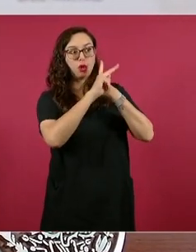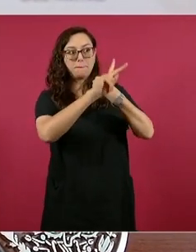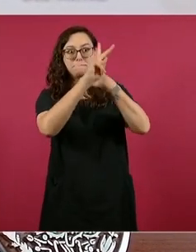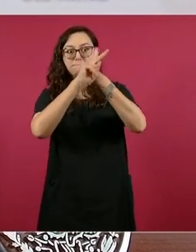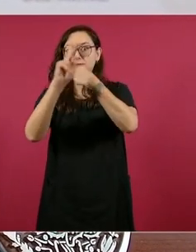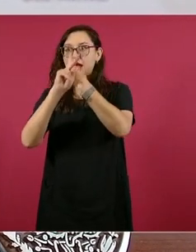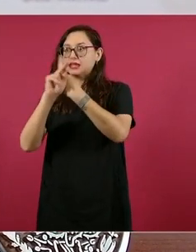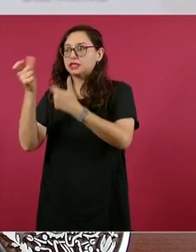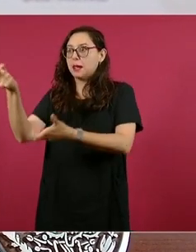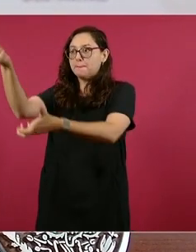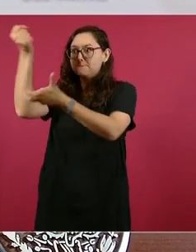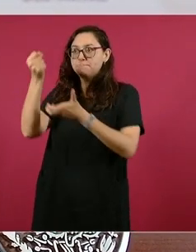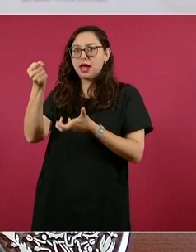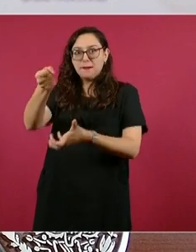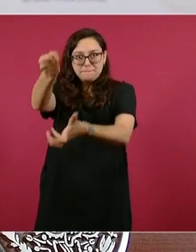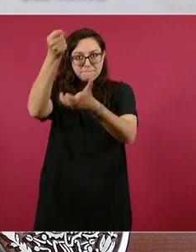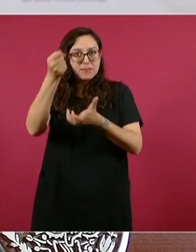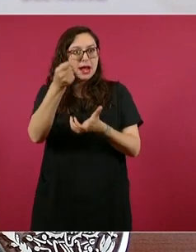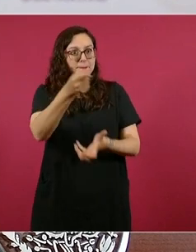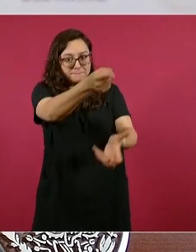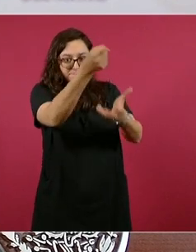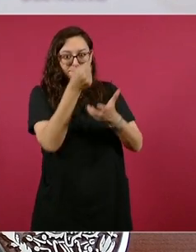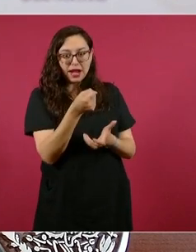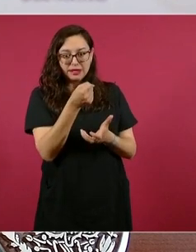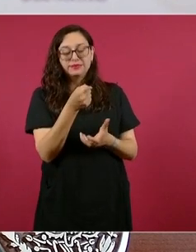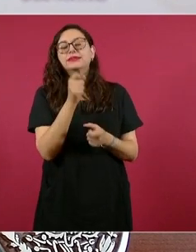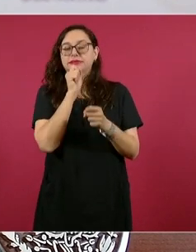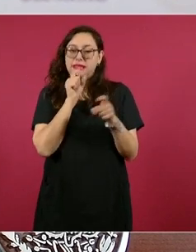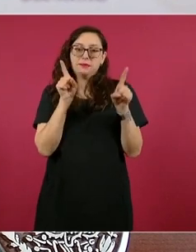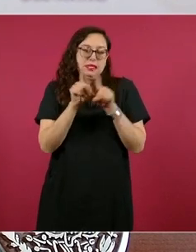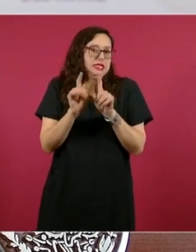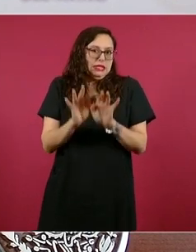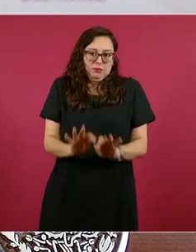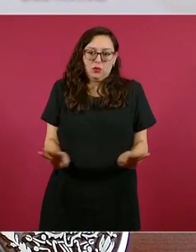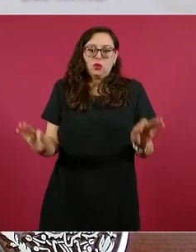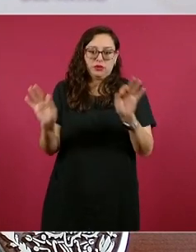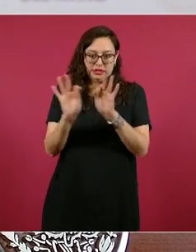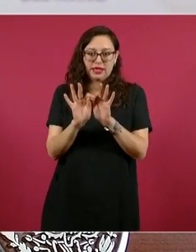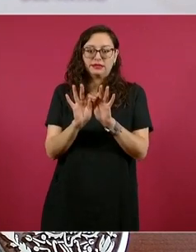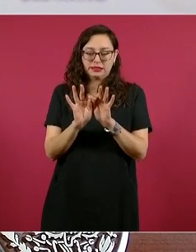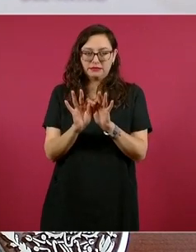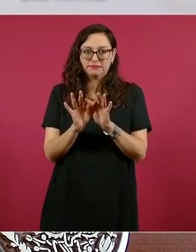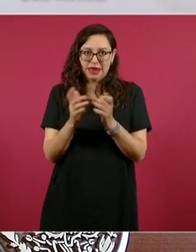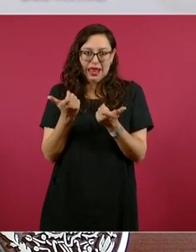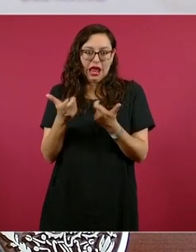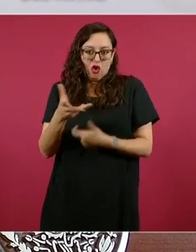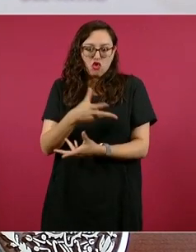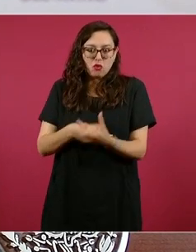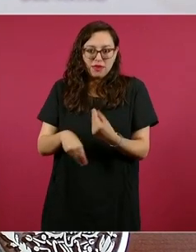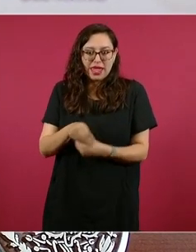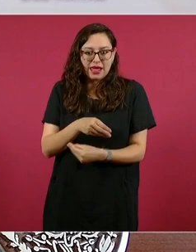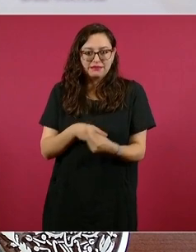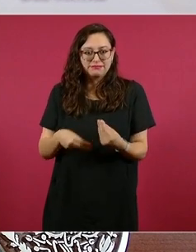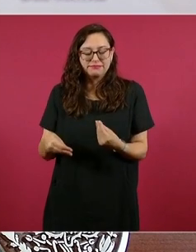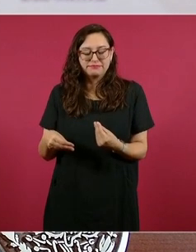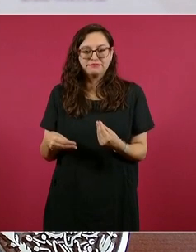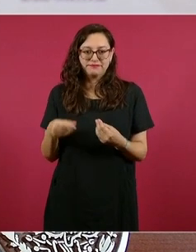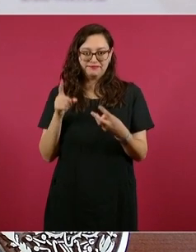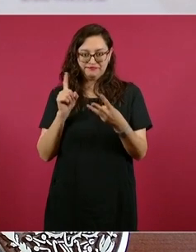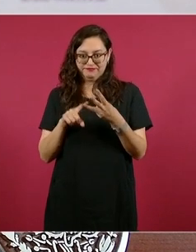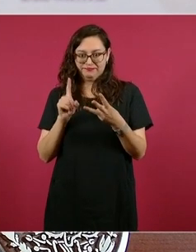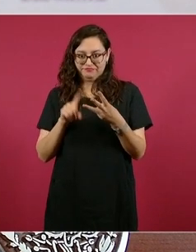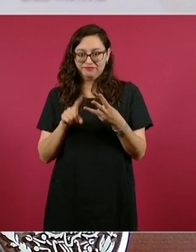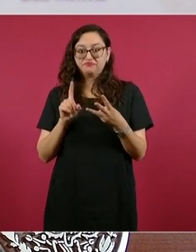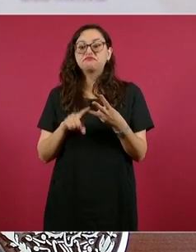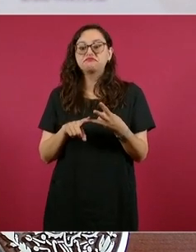que ese es otro motor, el tercer motor de la economía.